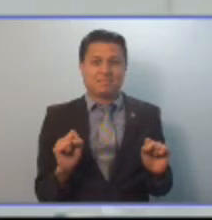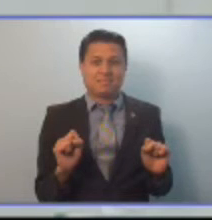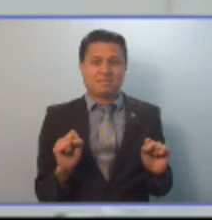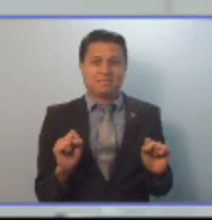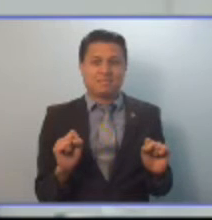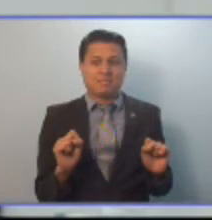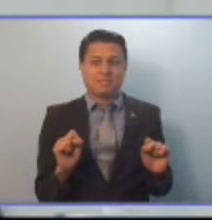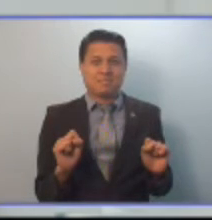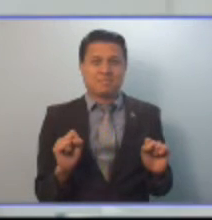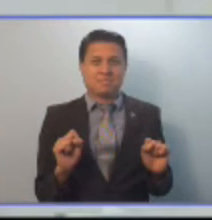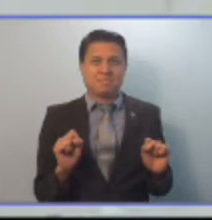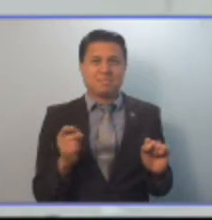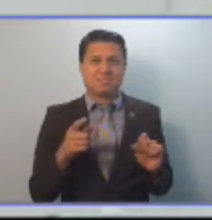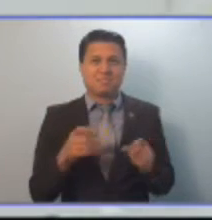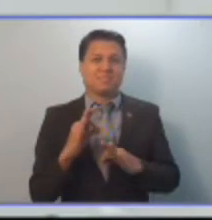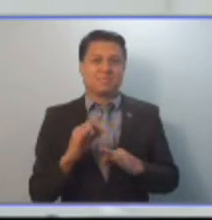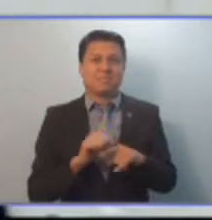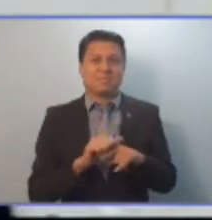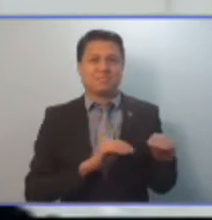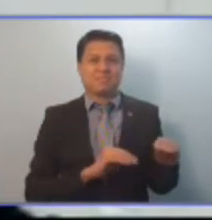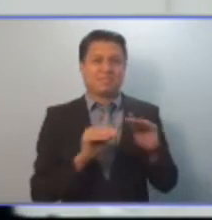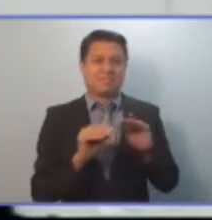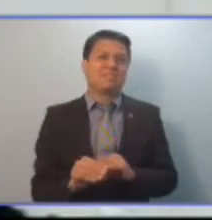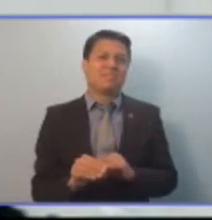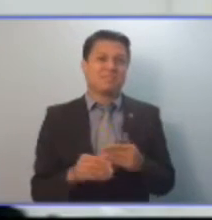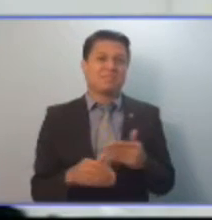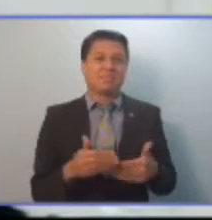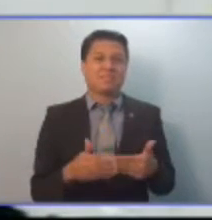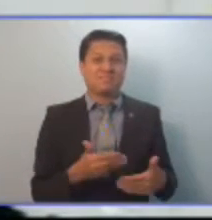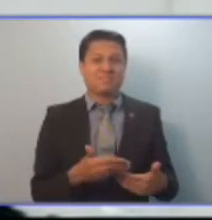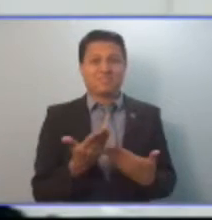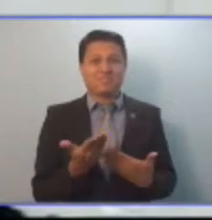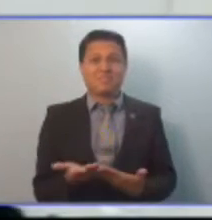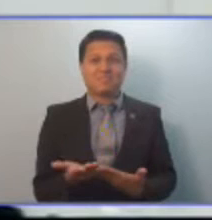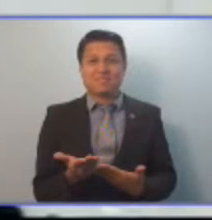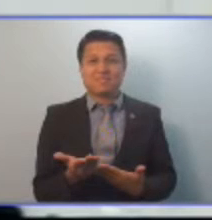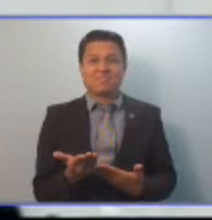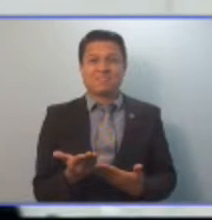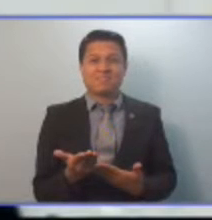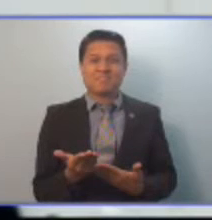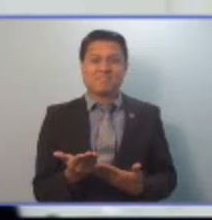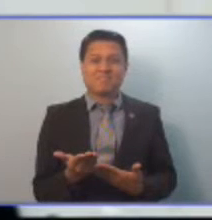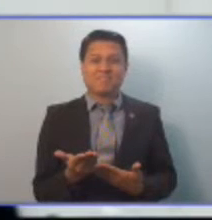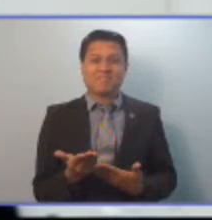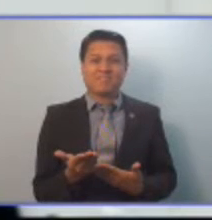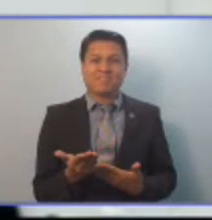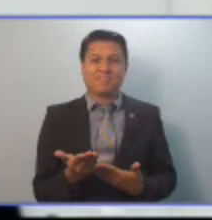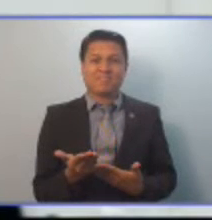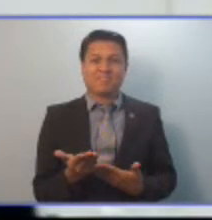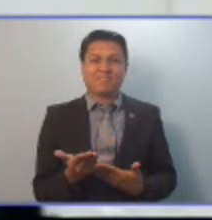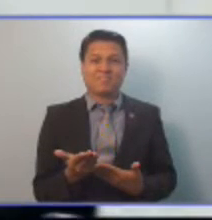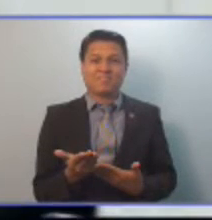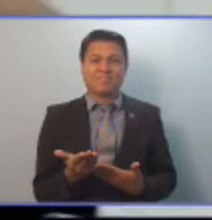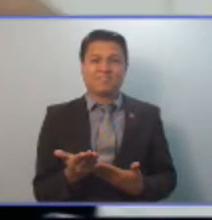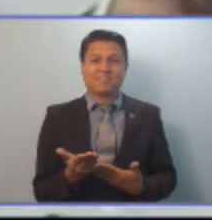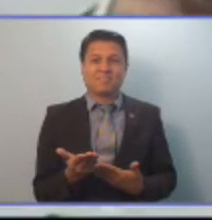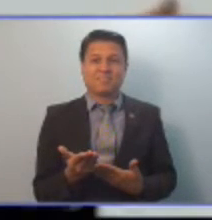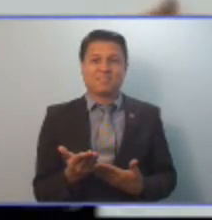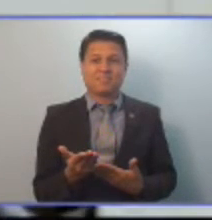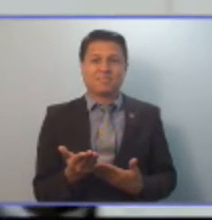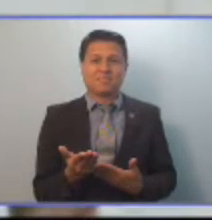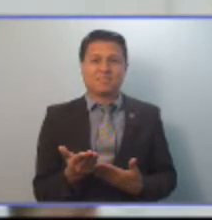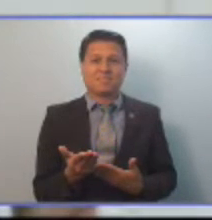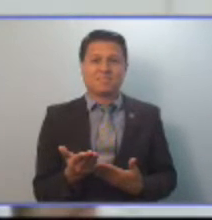Entonces, aparte de encontrar la situación de los trabajadores y jueces en